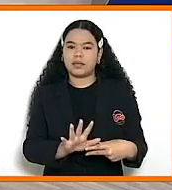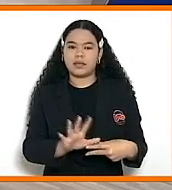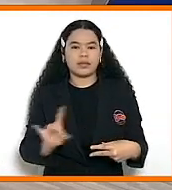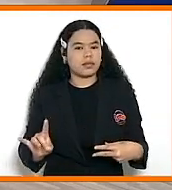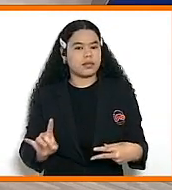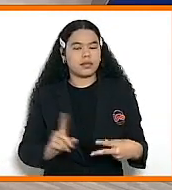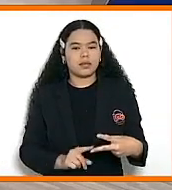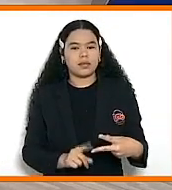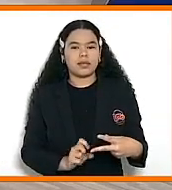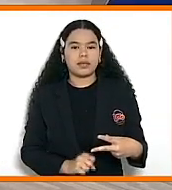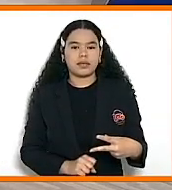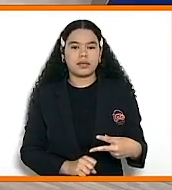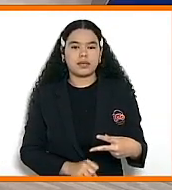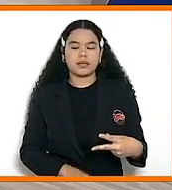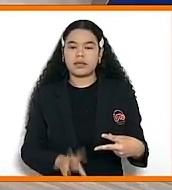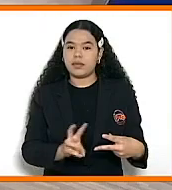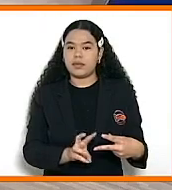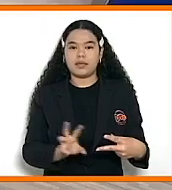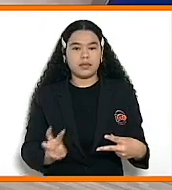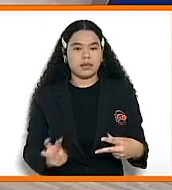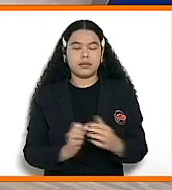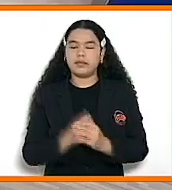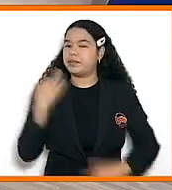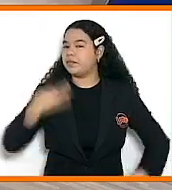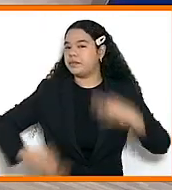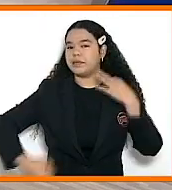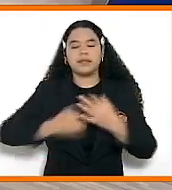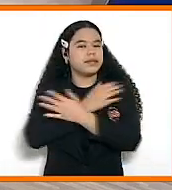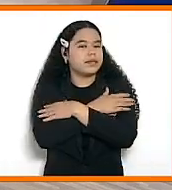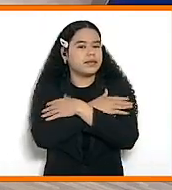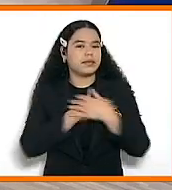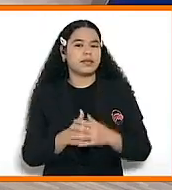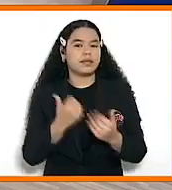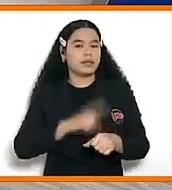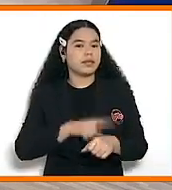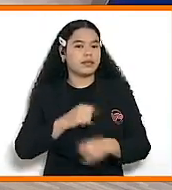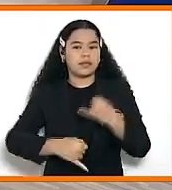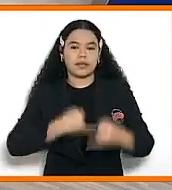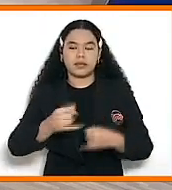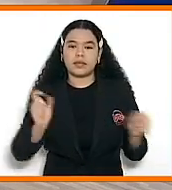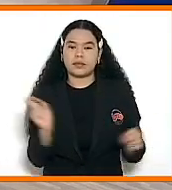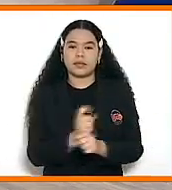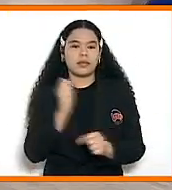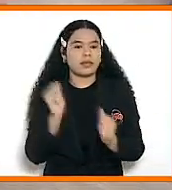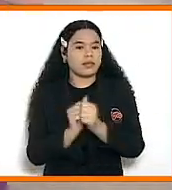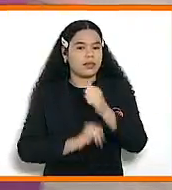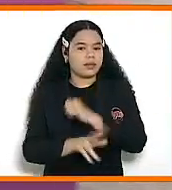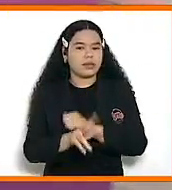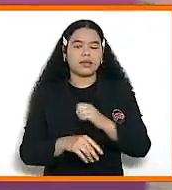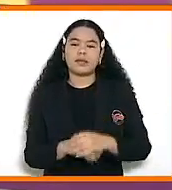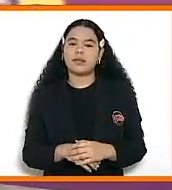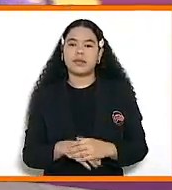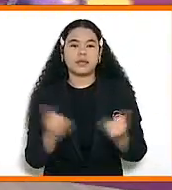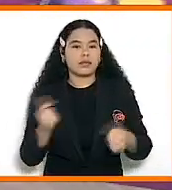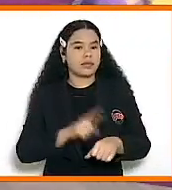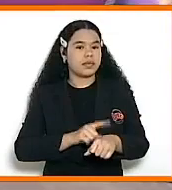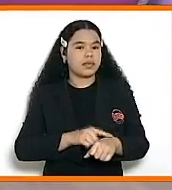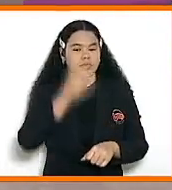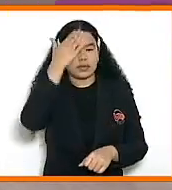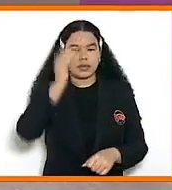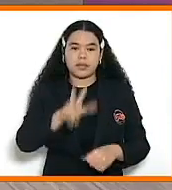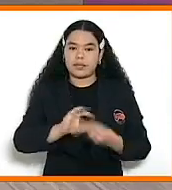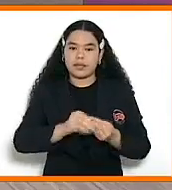58, posición 2, 66. Muchas felicidades. Es momento de pegar y ganar con Pega 3. Vamos a conocer los tres